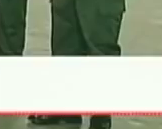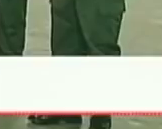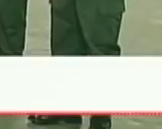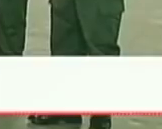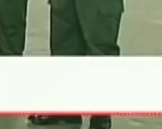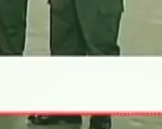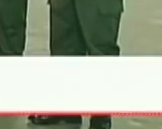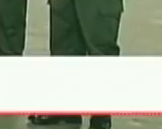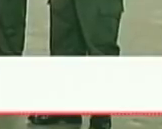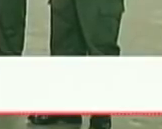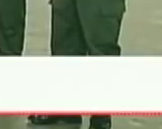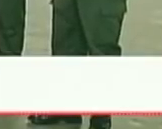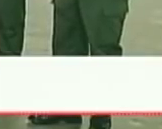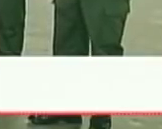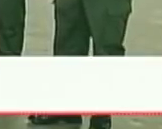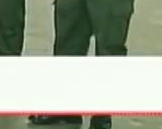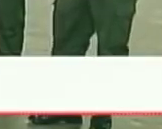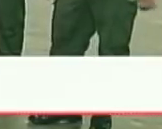2.200.000